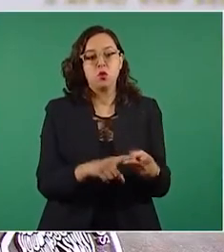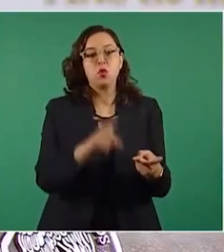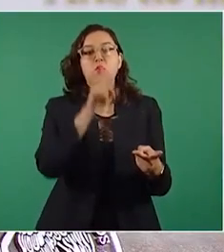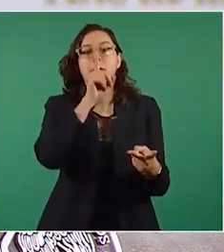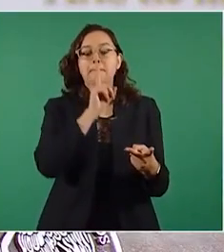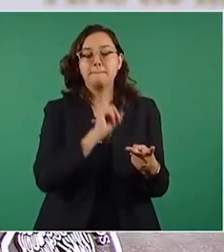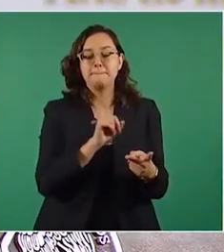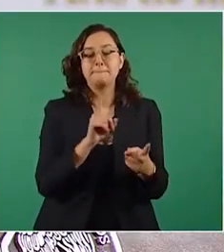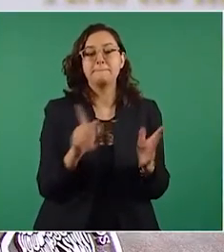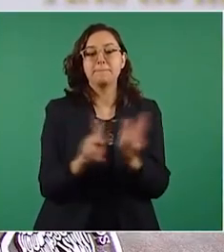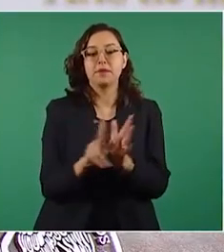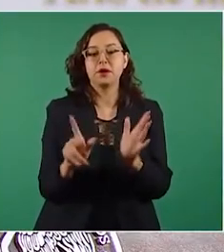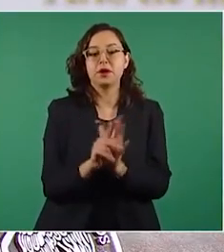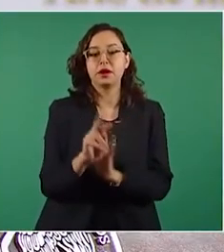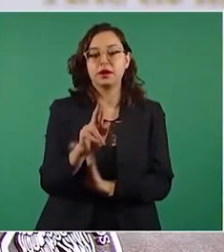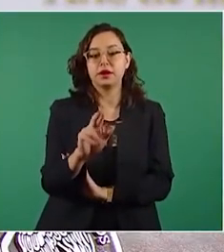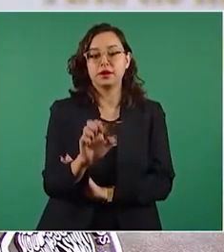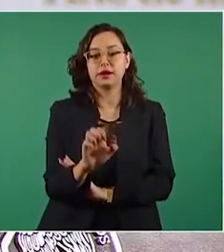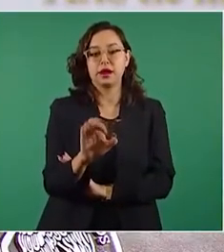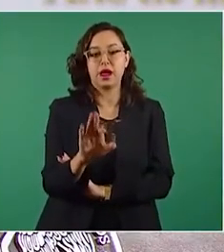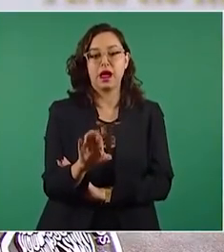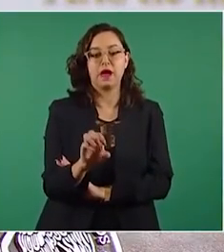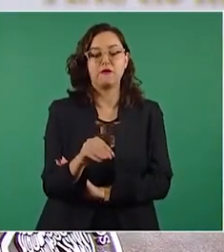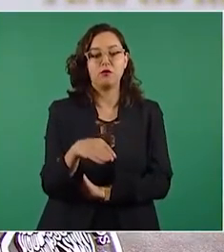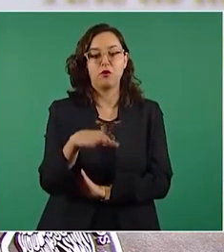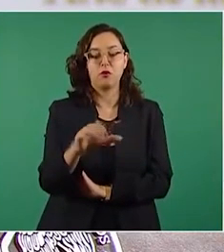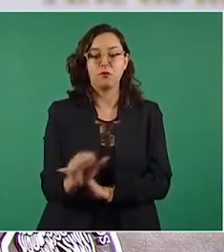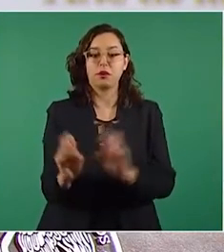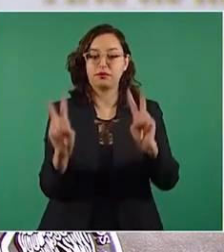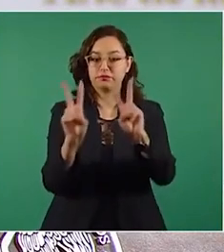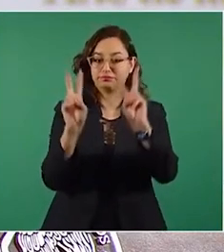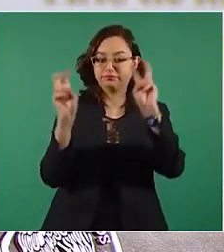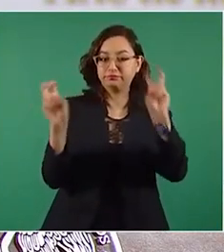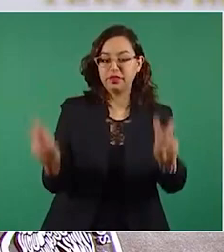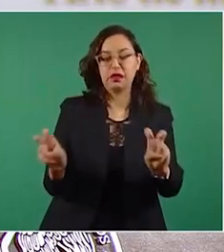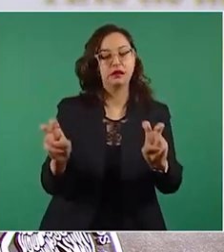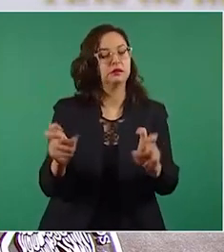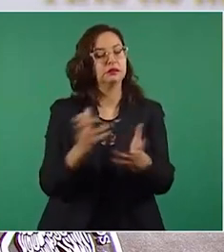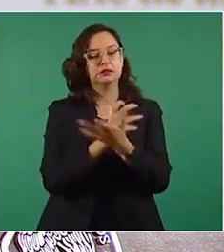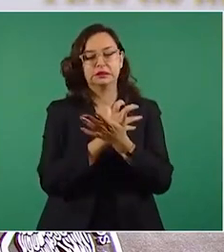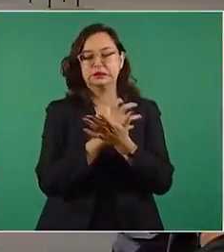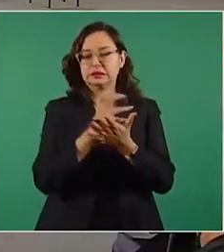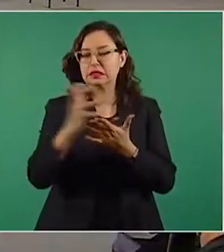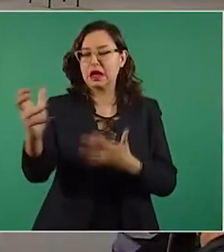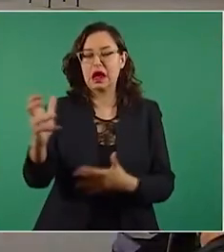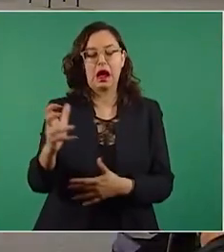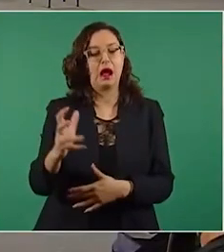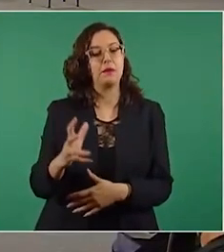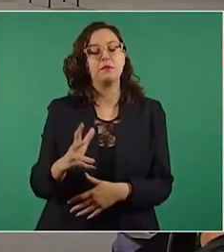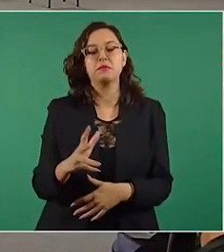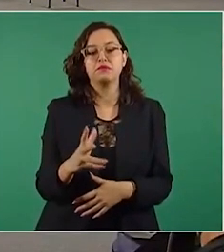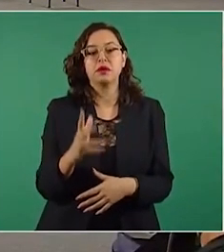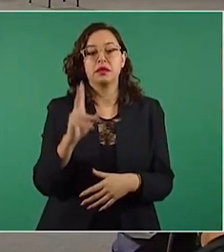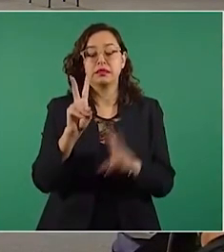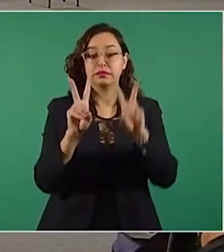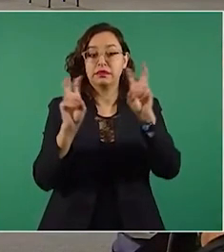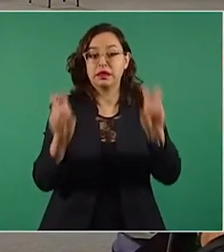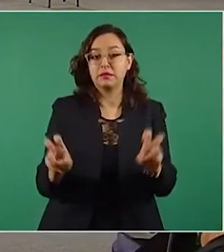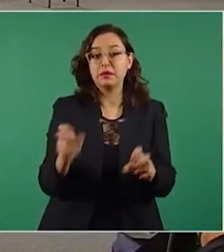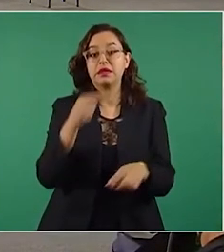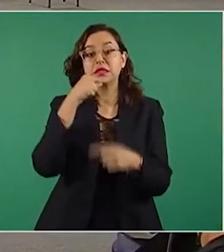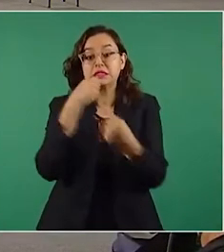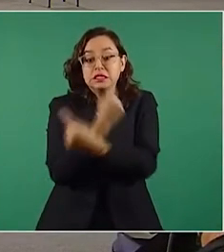el diario Reforma, que publica un título amarillista sobre la saturación en hospitales infantiles.